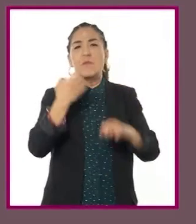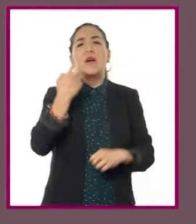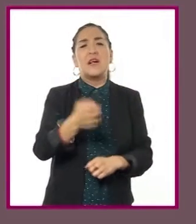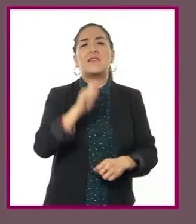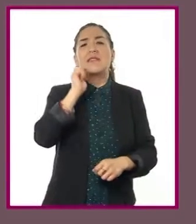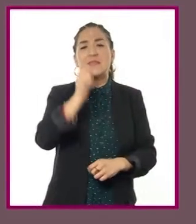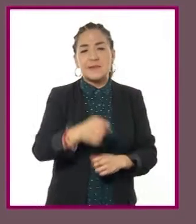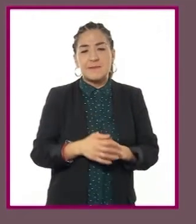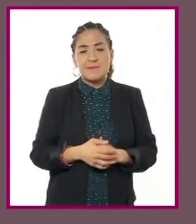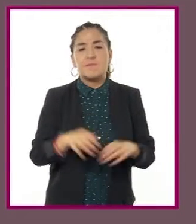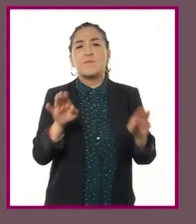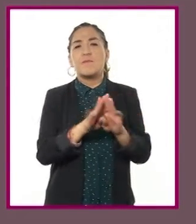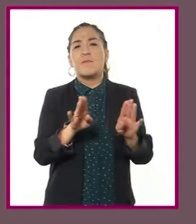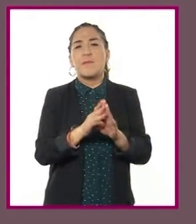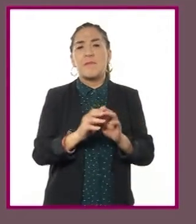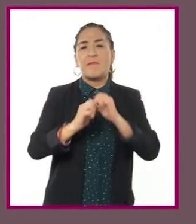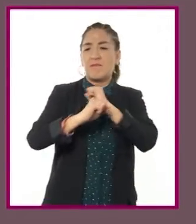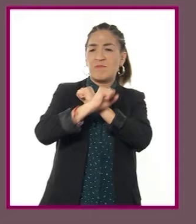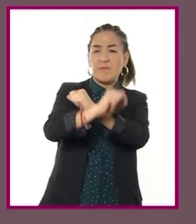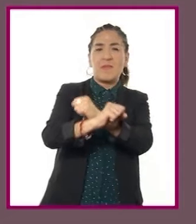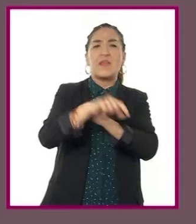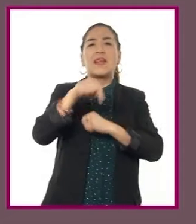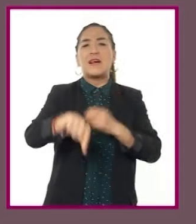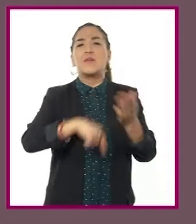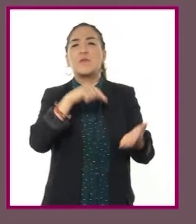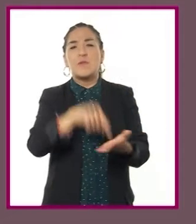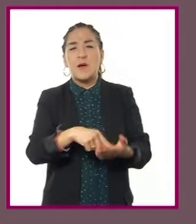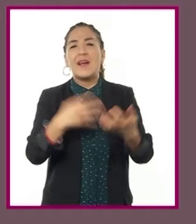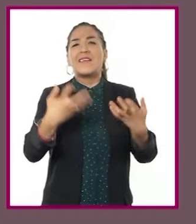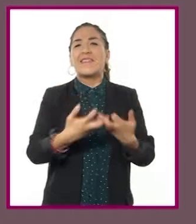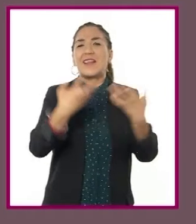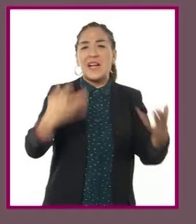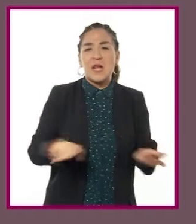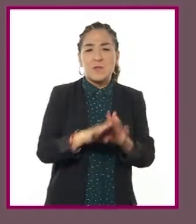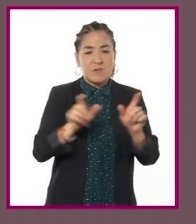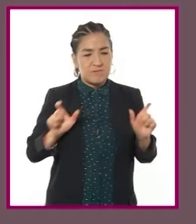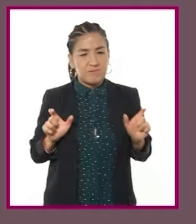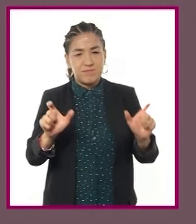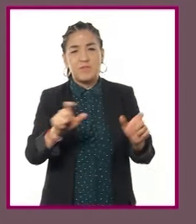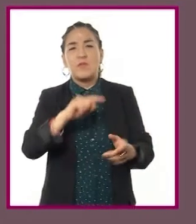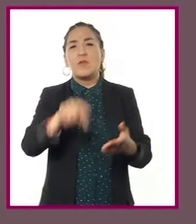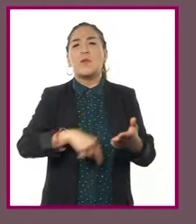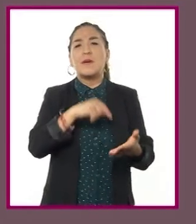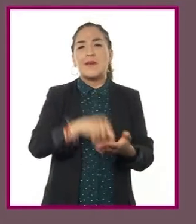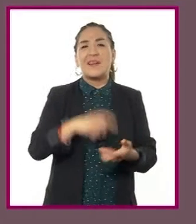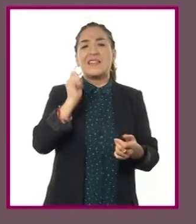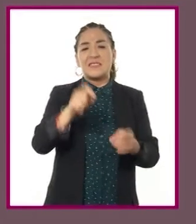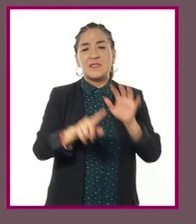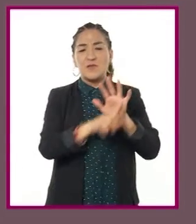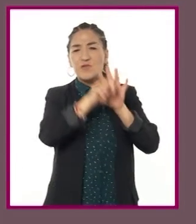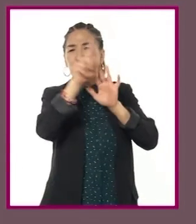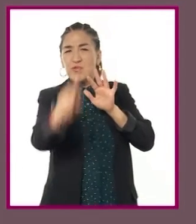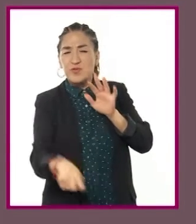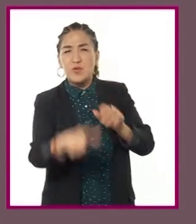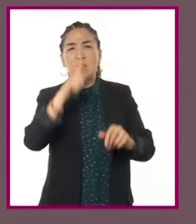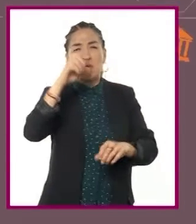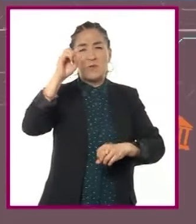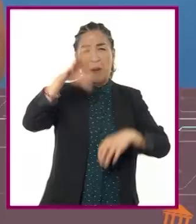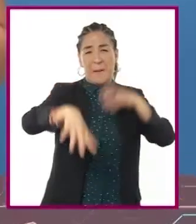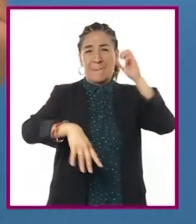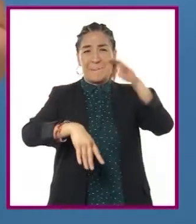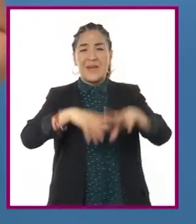consistiría en un escudo desplegado en tierra y en el espacio, que incluiría armas de rayos láser y de